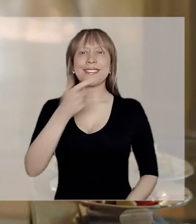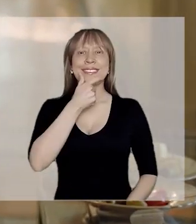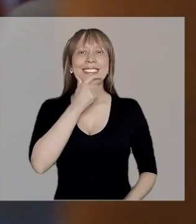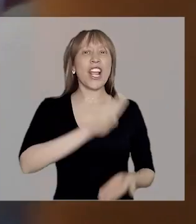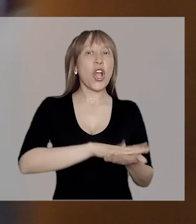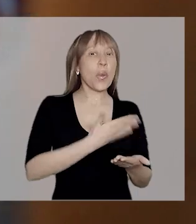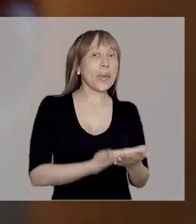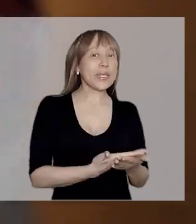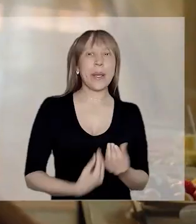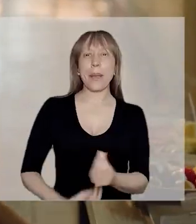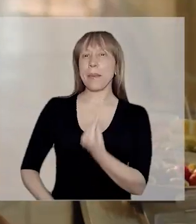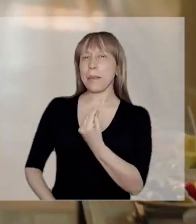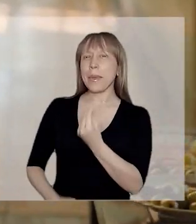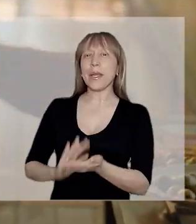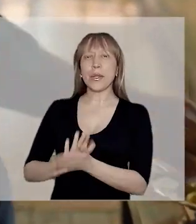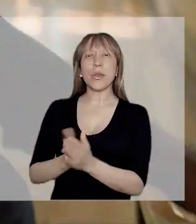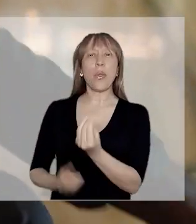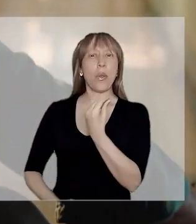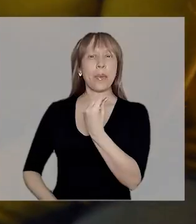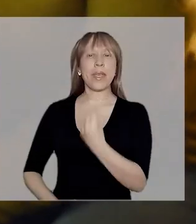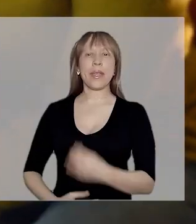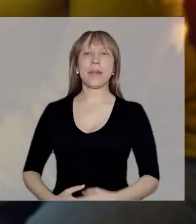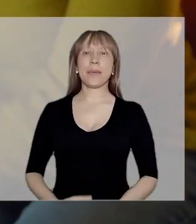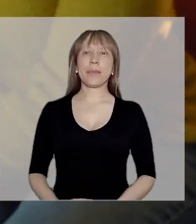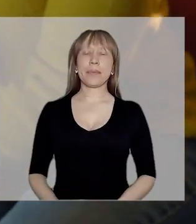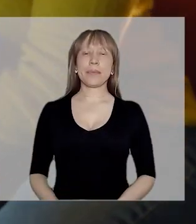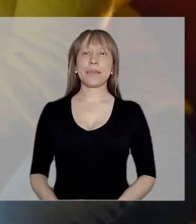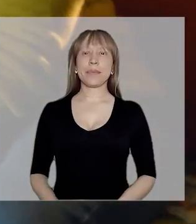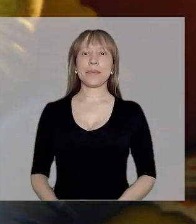¿Cómo está? Bien, todo bien. Podemos comer.